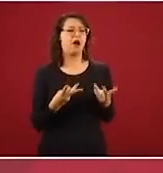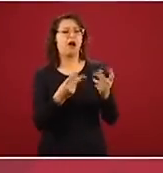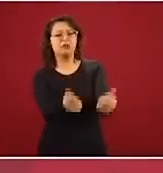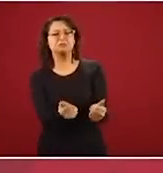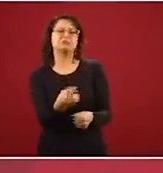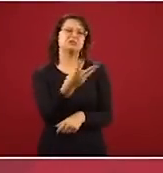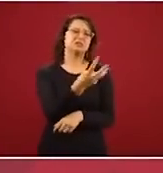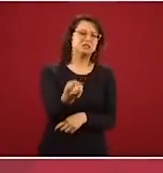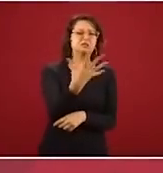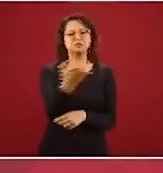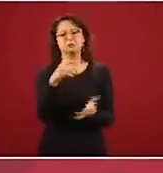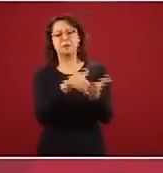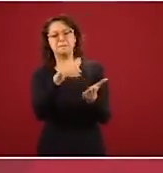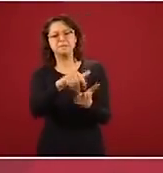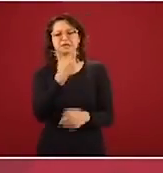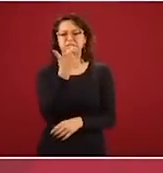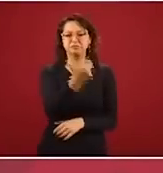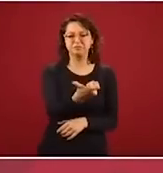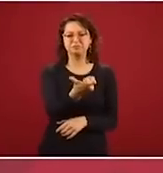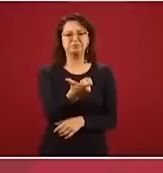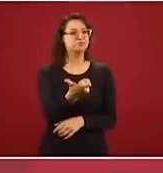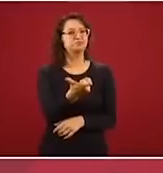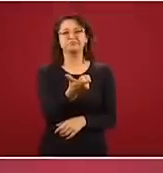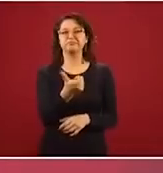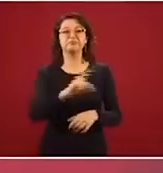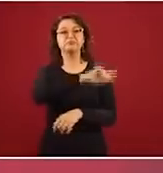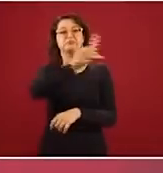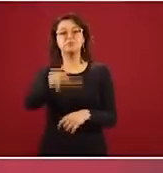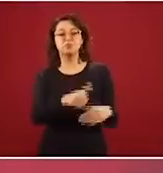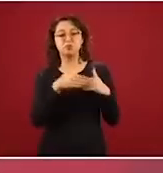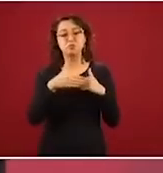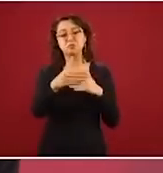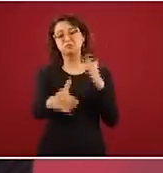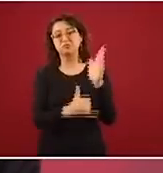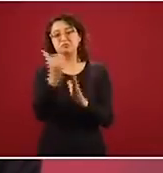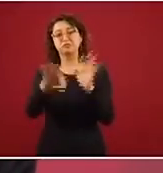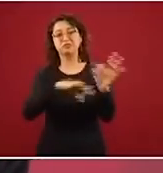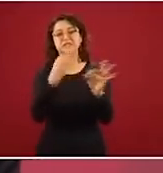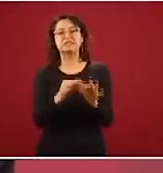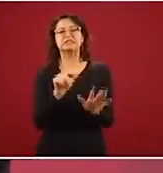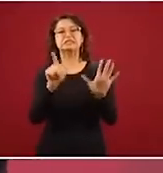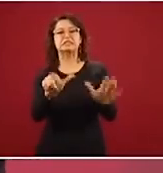300, 500 millones de pesos, se termina pagando en 7,000.